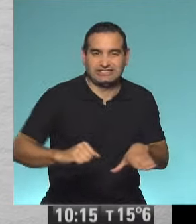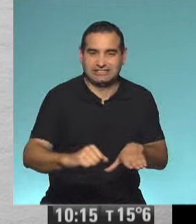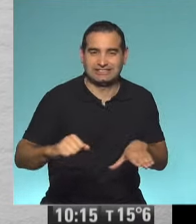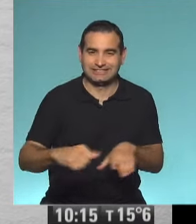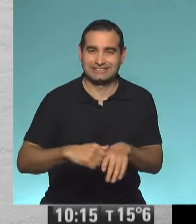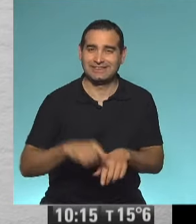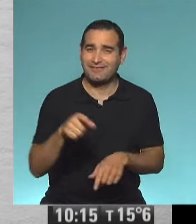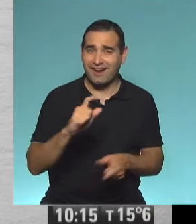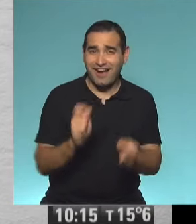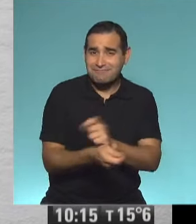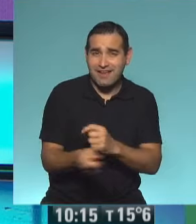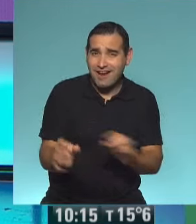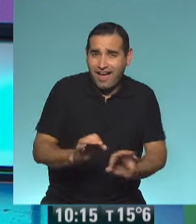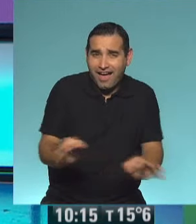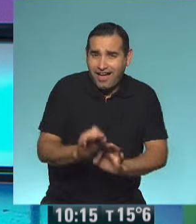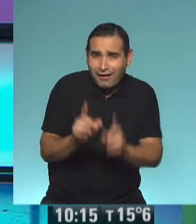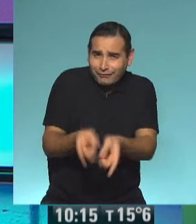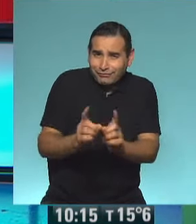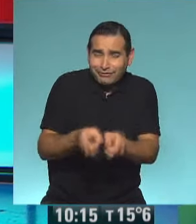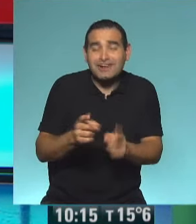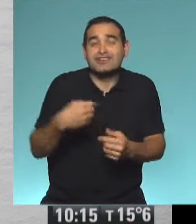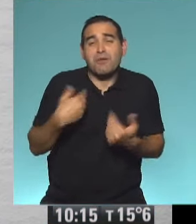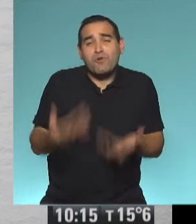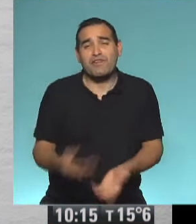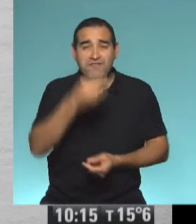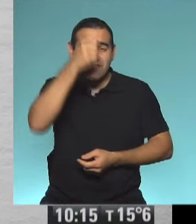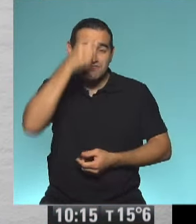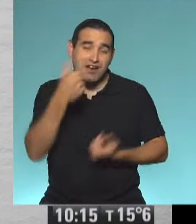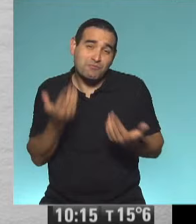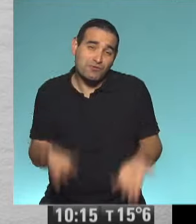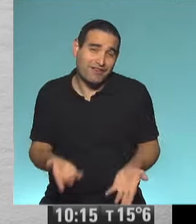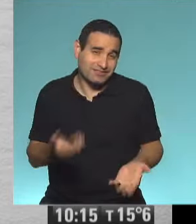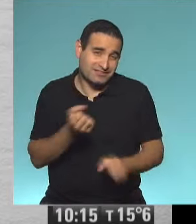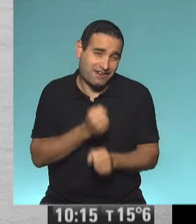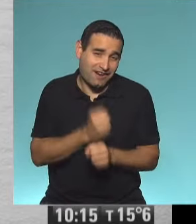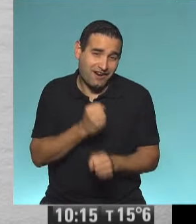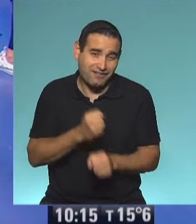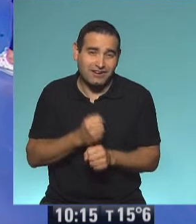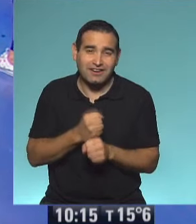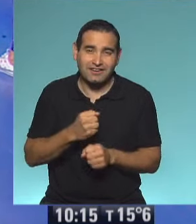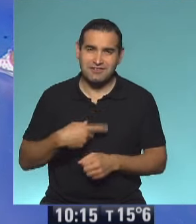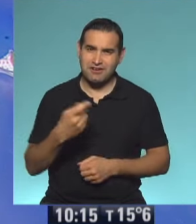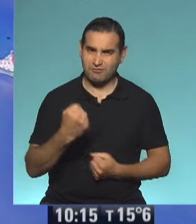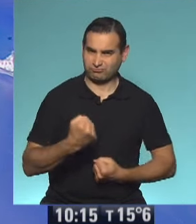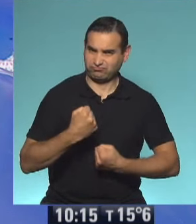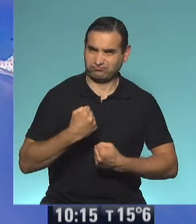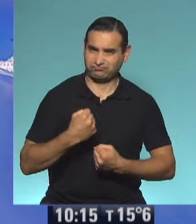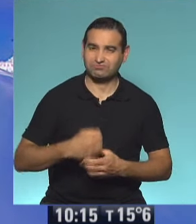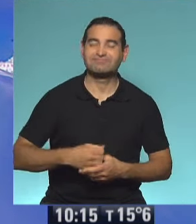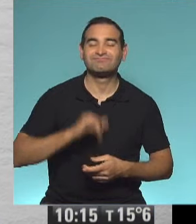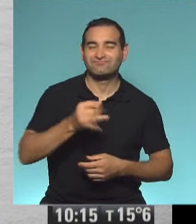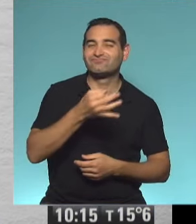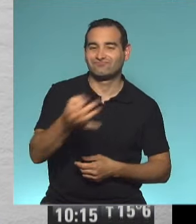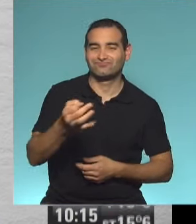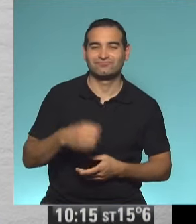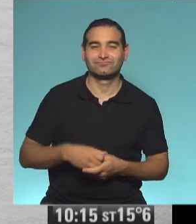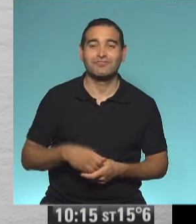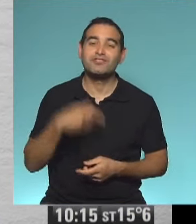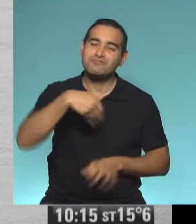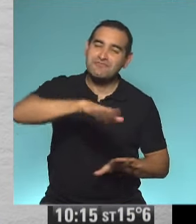Maga no cambió nada. Tengo todas en estas mis herramientas, vacaciones. Aproveché el fin de semana como loca. Sí. Lijé primero te y después sentías pinté. Poderosa con la poderosísima con lijadora. La lija. Y acá pinté. Ay,